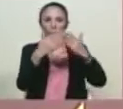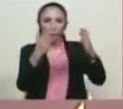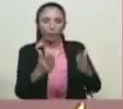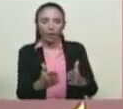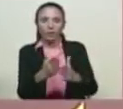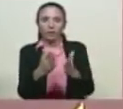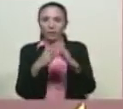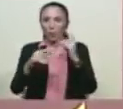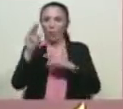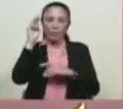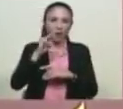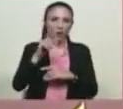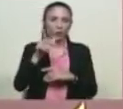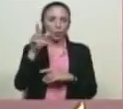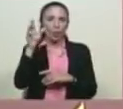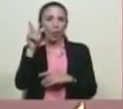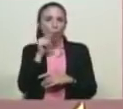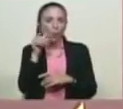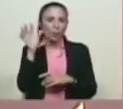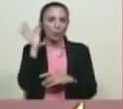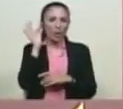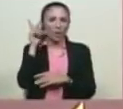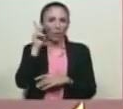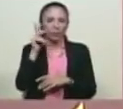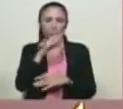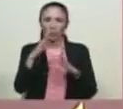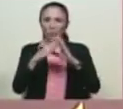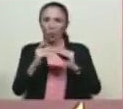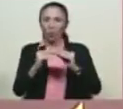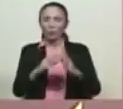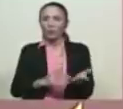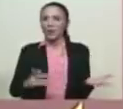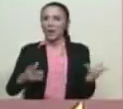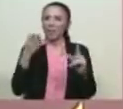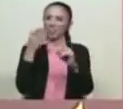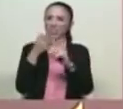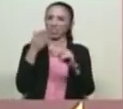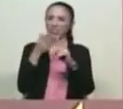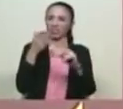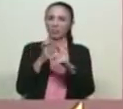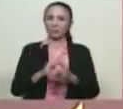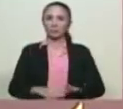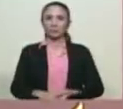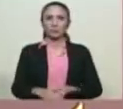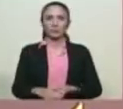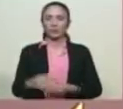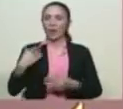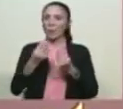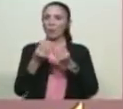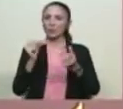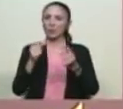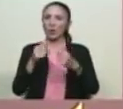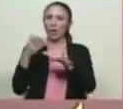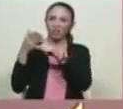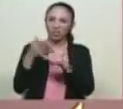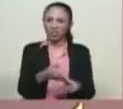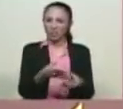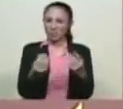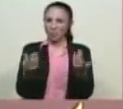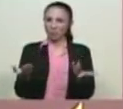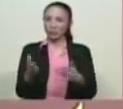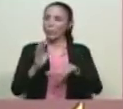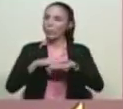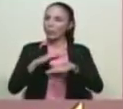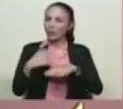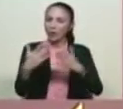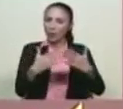educación media, lanzándole plan, agua, represión. Se